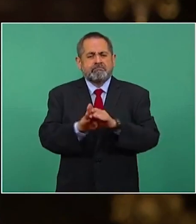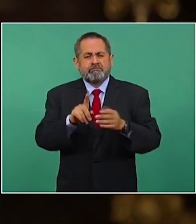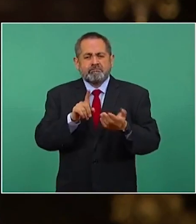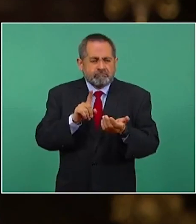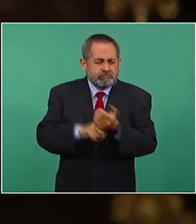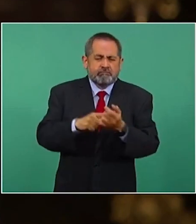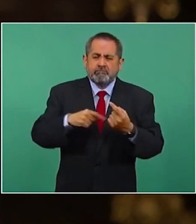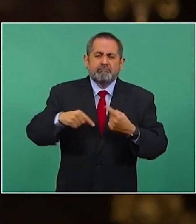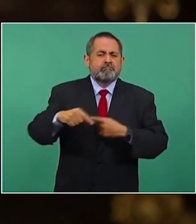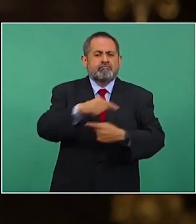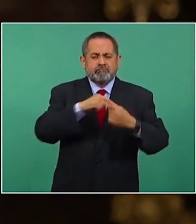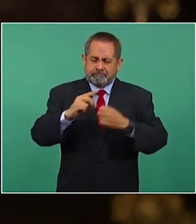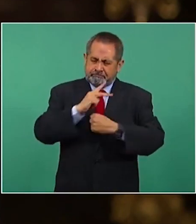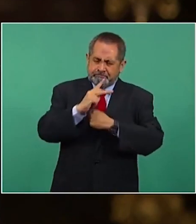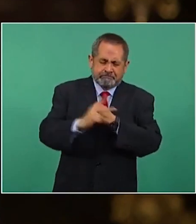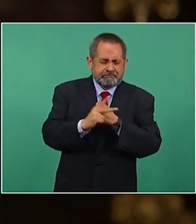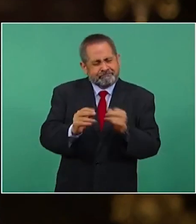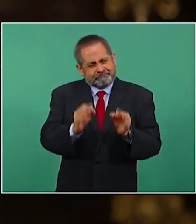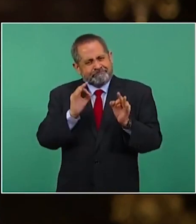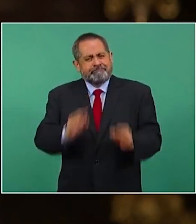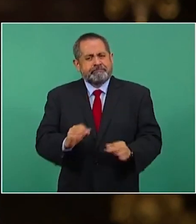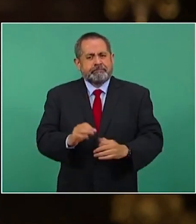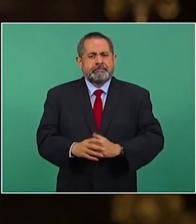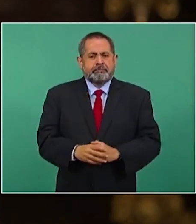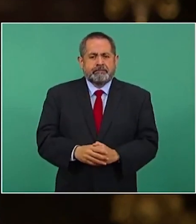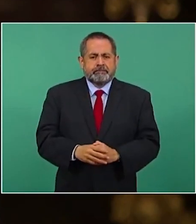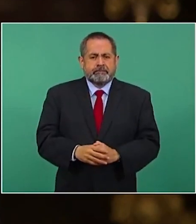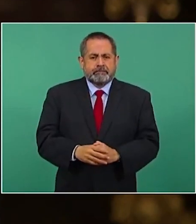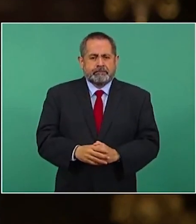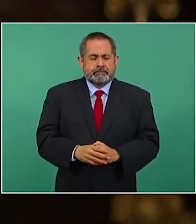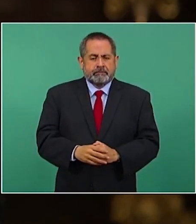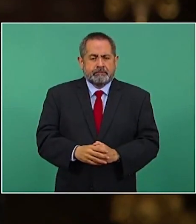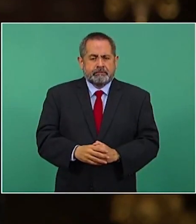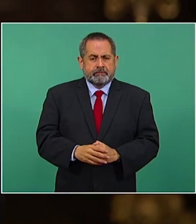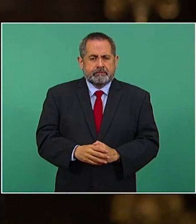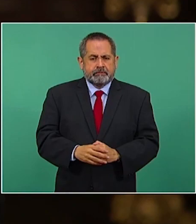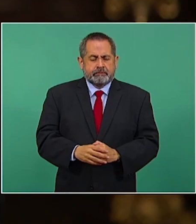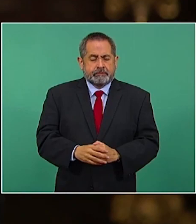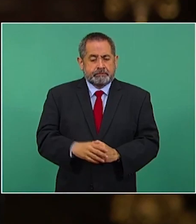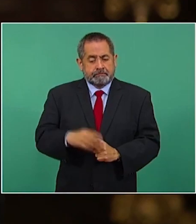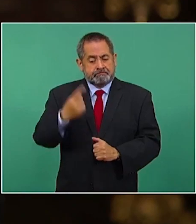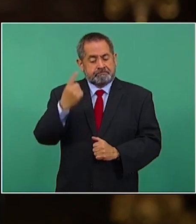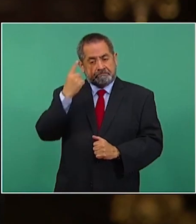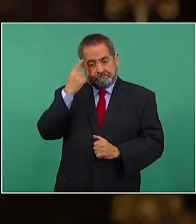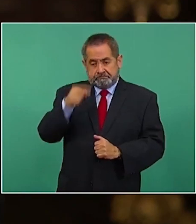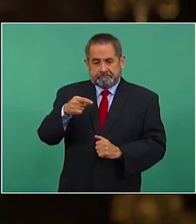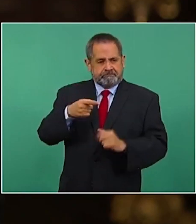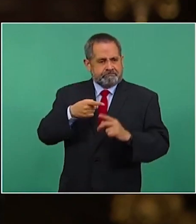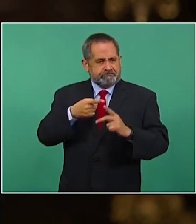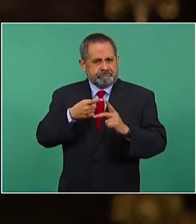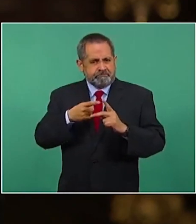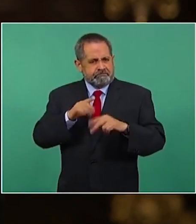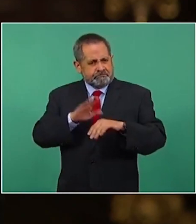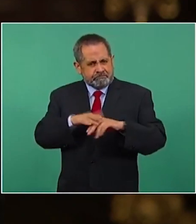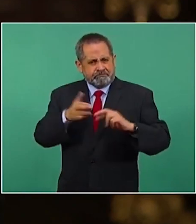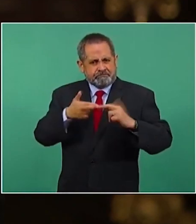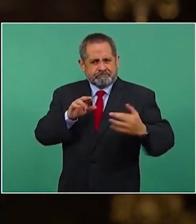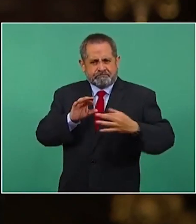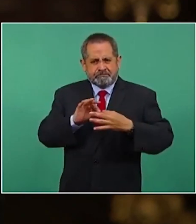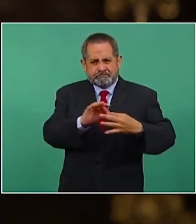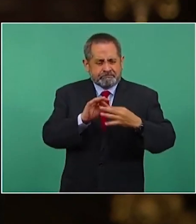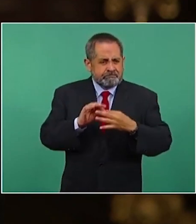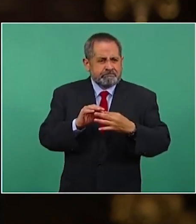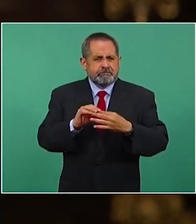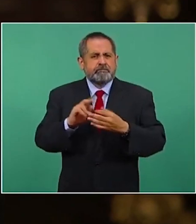no muy claros. Él señala que reconoce los errores personales